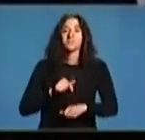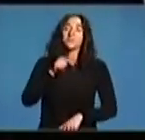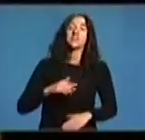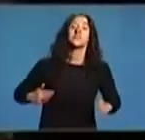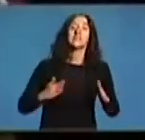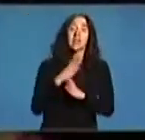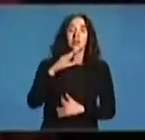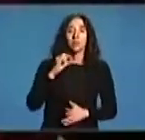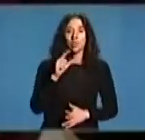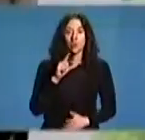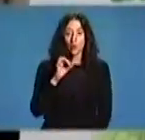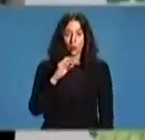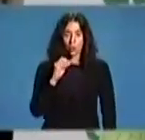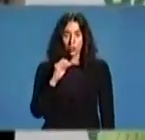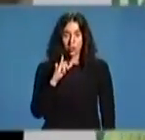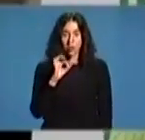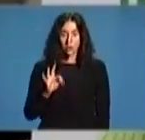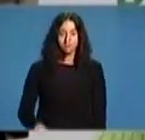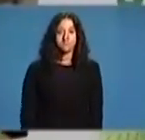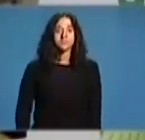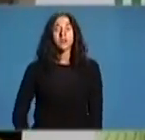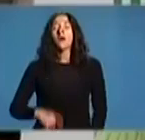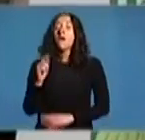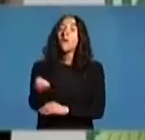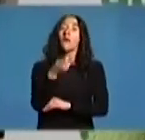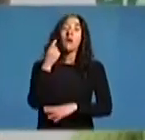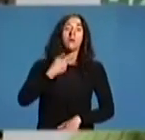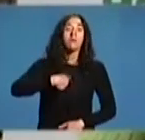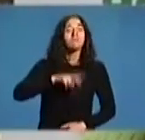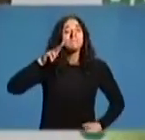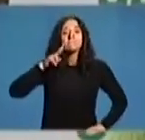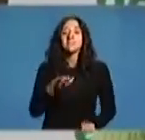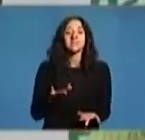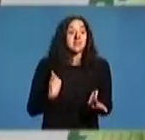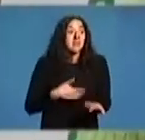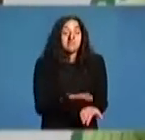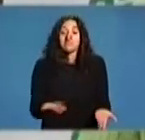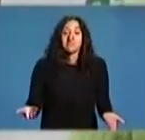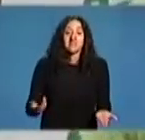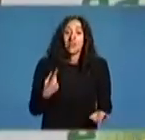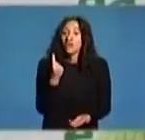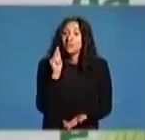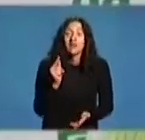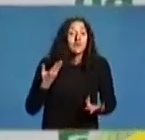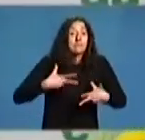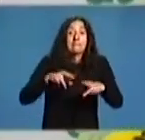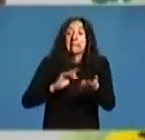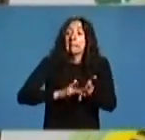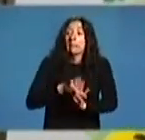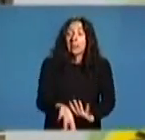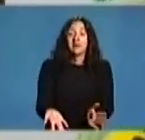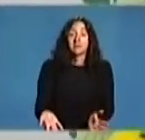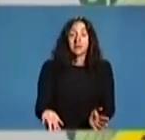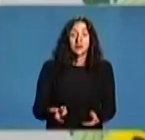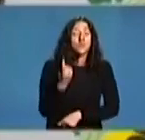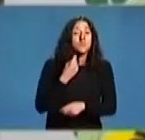fluvial da parroquia de San Clodio. Foi todo un éxito. Trouxemos o que vistes e non durou nin 2 minutos. Isto é un